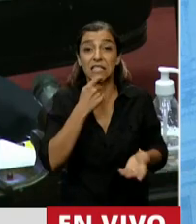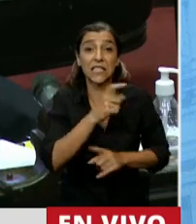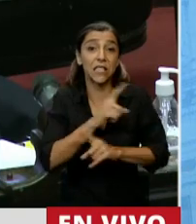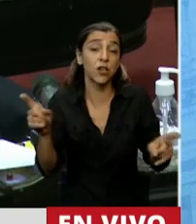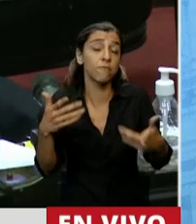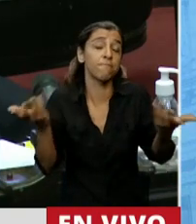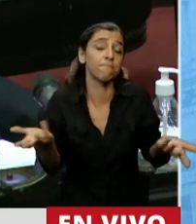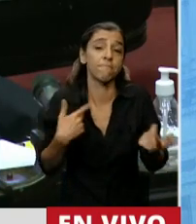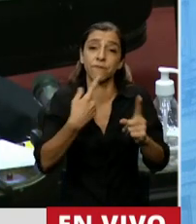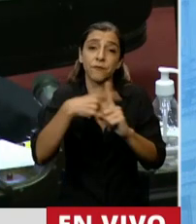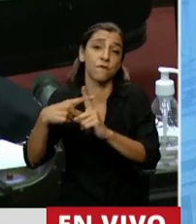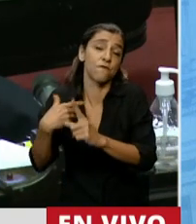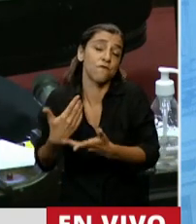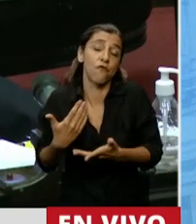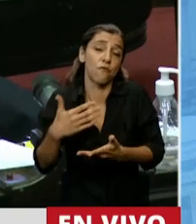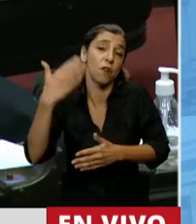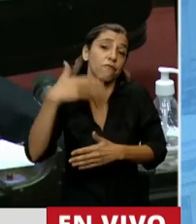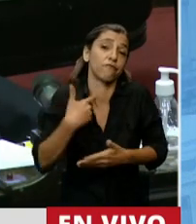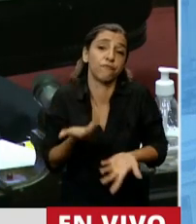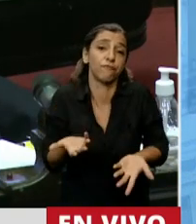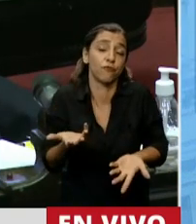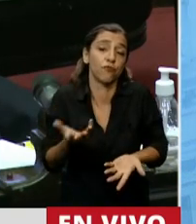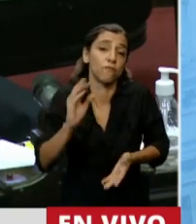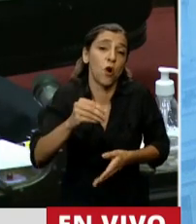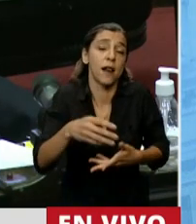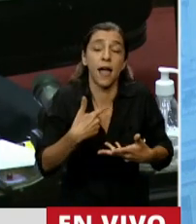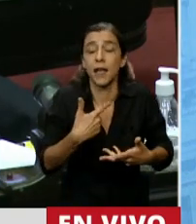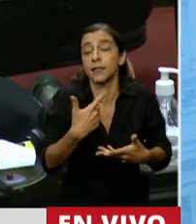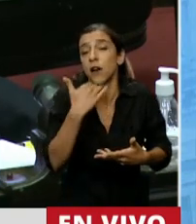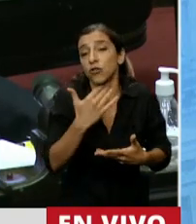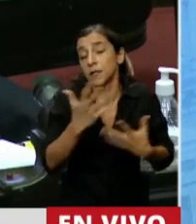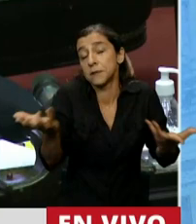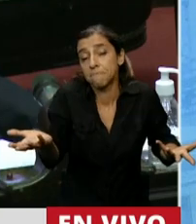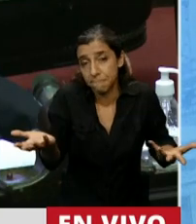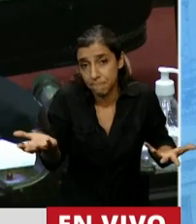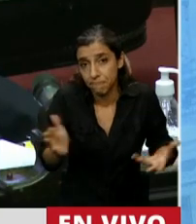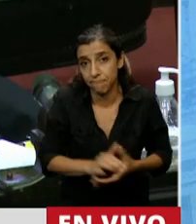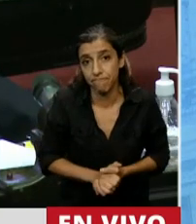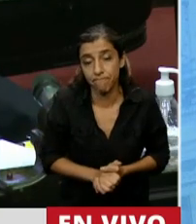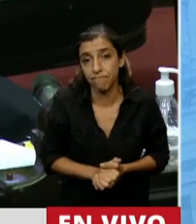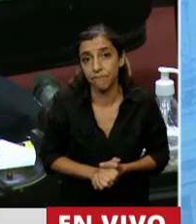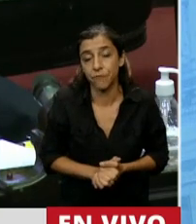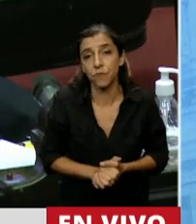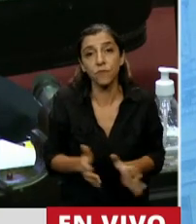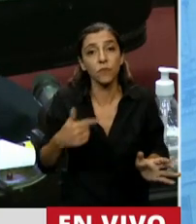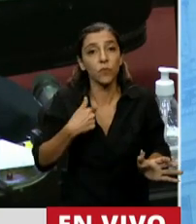una fórmula que no va a satisfacer a nuestro jubilado. Yo, para irlo terminando, la verdad que